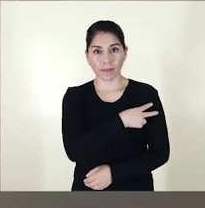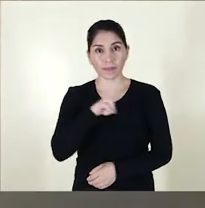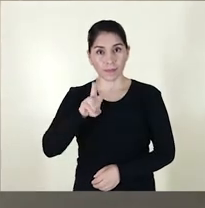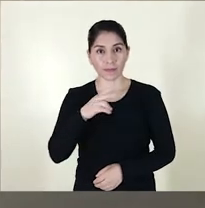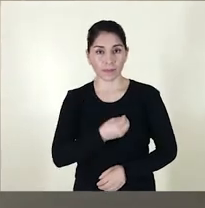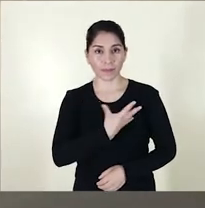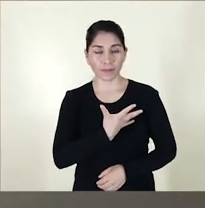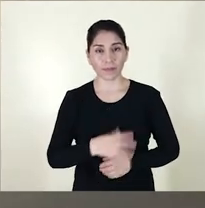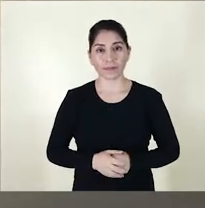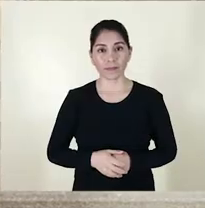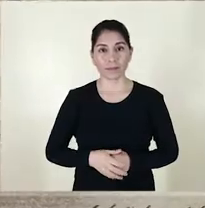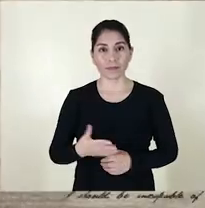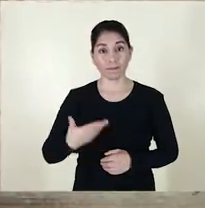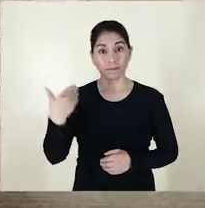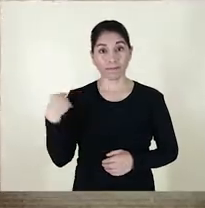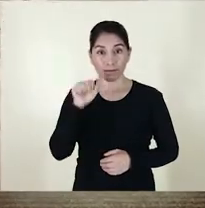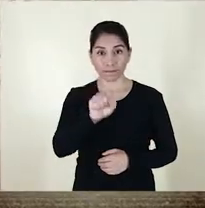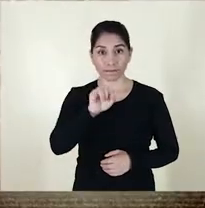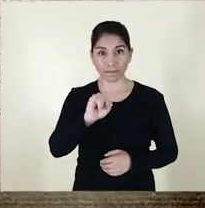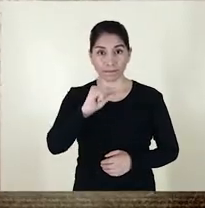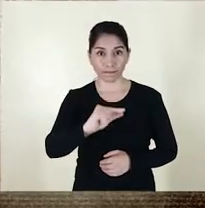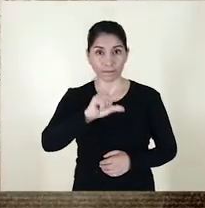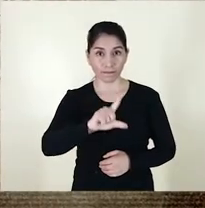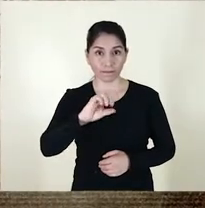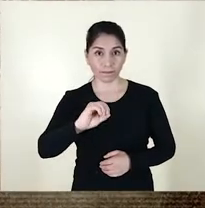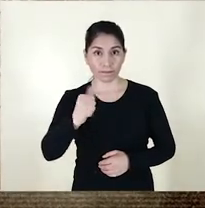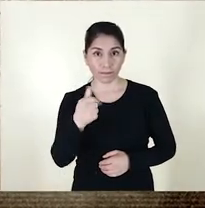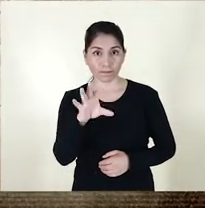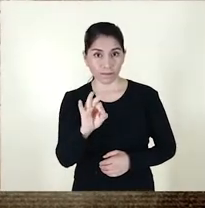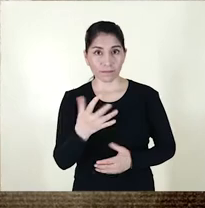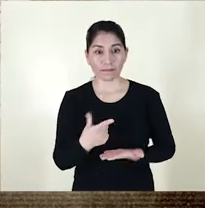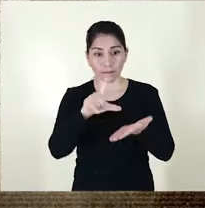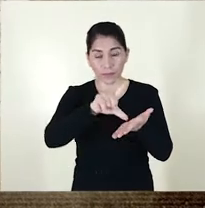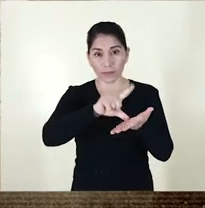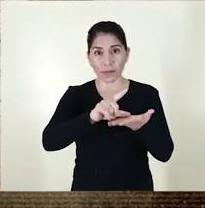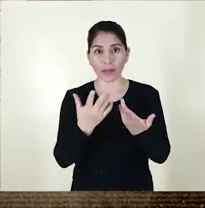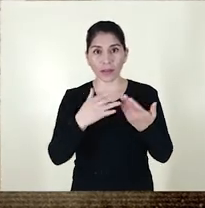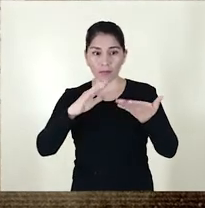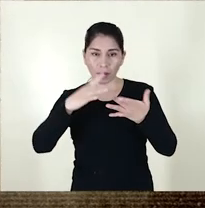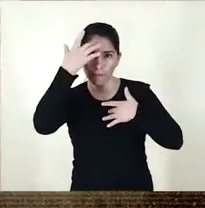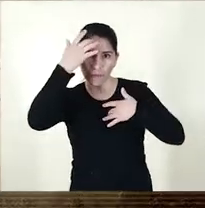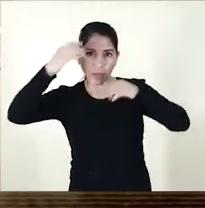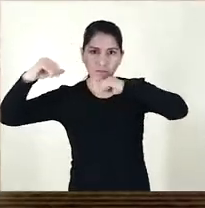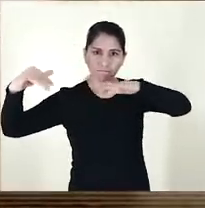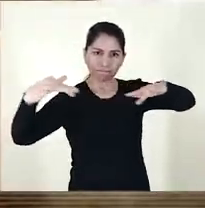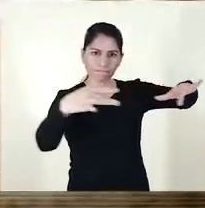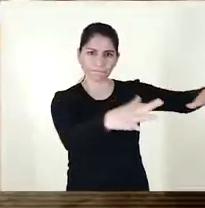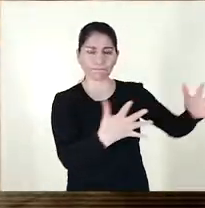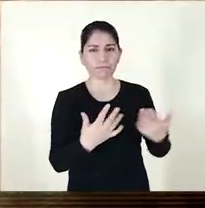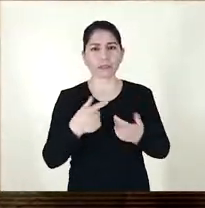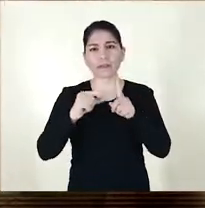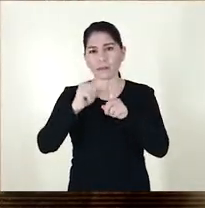Hospital 2 de Mayo. Durante gran parte del siglo XIX, Lima fue asaltada por epidemias casi cíclicas de la